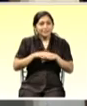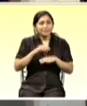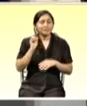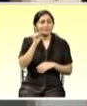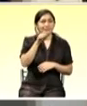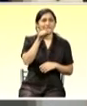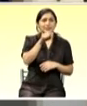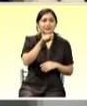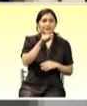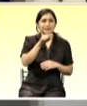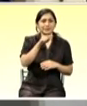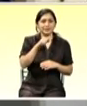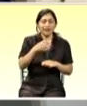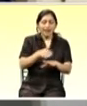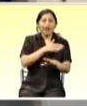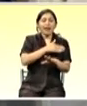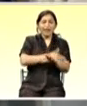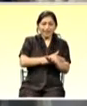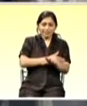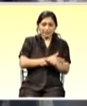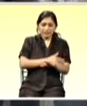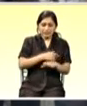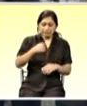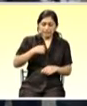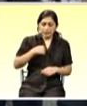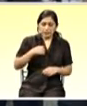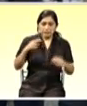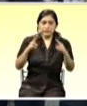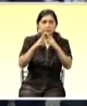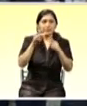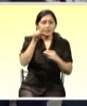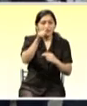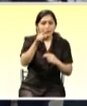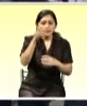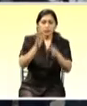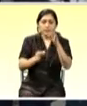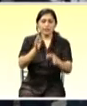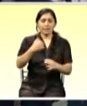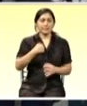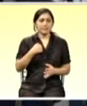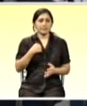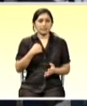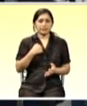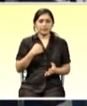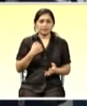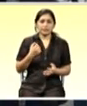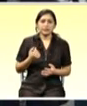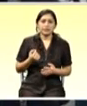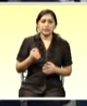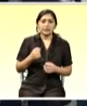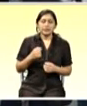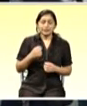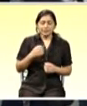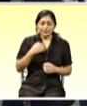antes que llegue el día en que has de juzgarme. No quiero resistir ya por más tiempo a tu